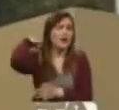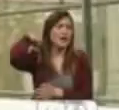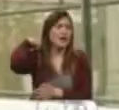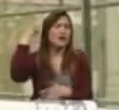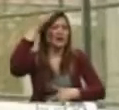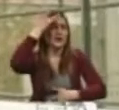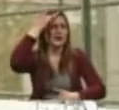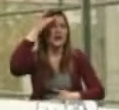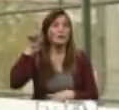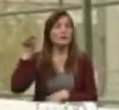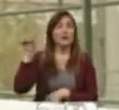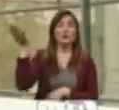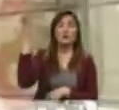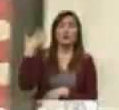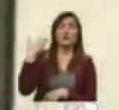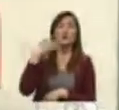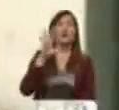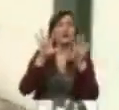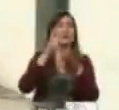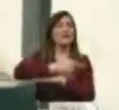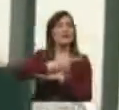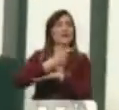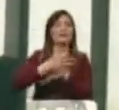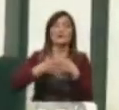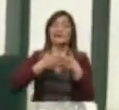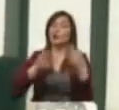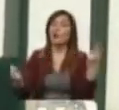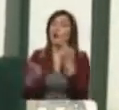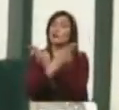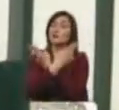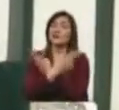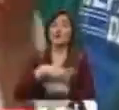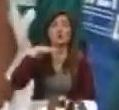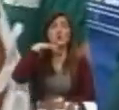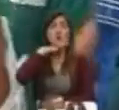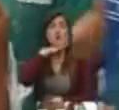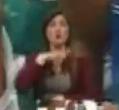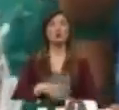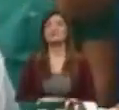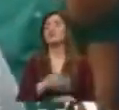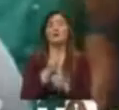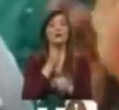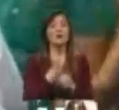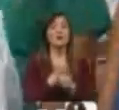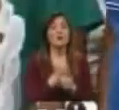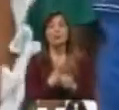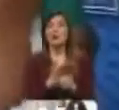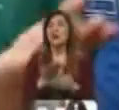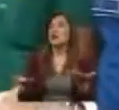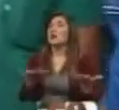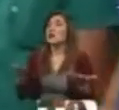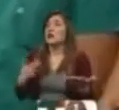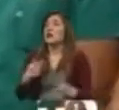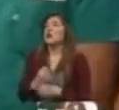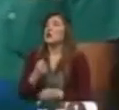de Salud luce así desde hace un poco más de 10 días, cerrada por una supuesta insalubridad. Trabajadores no tienen información, no se les ha